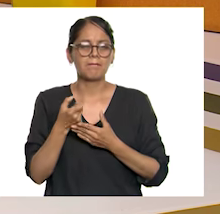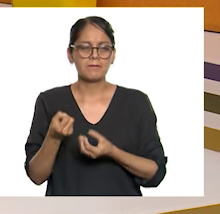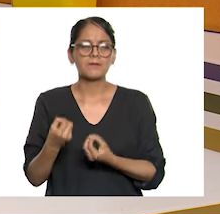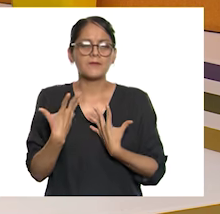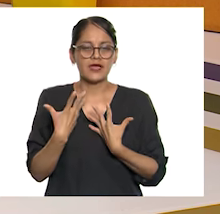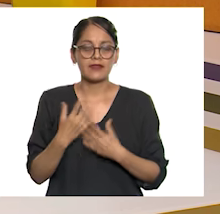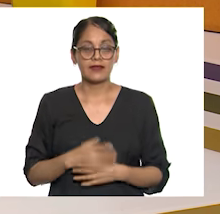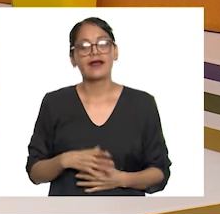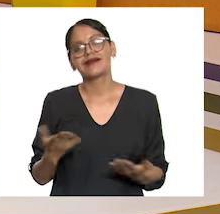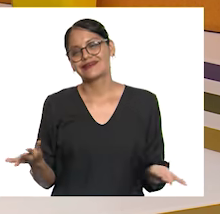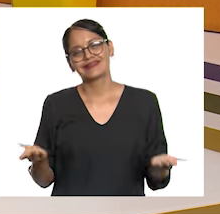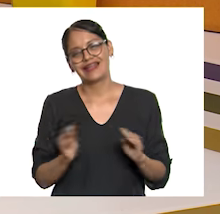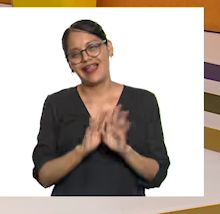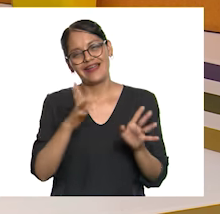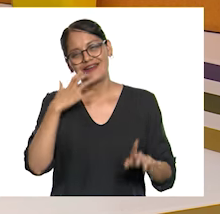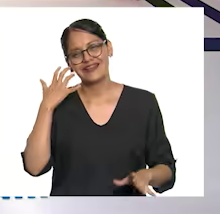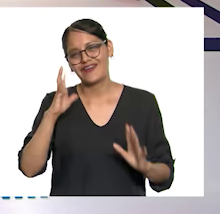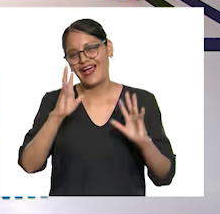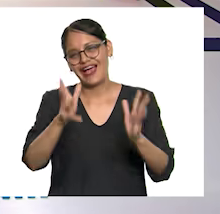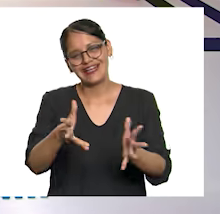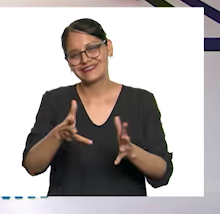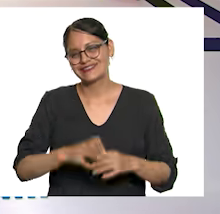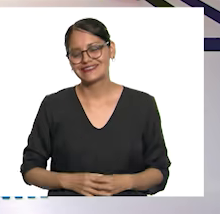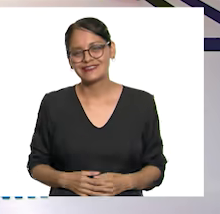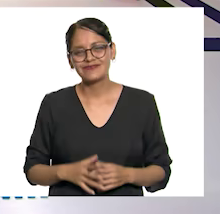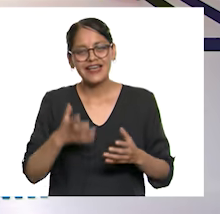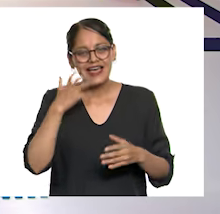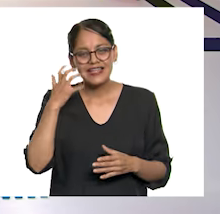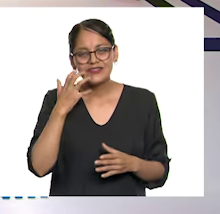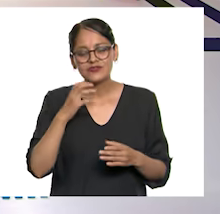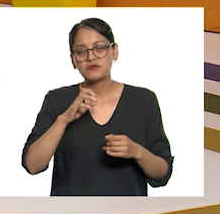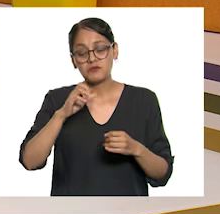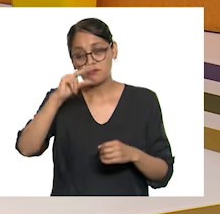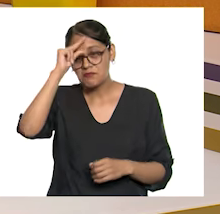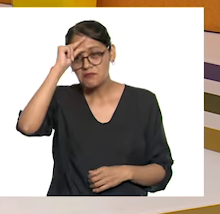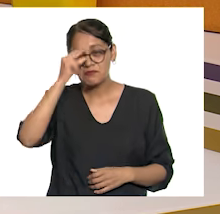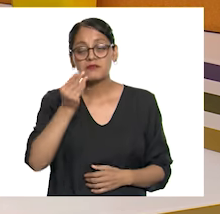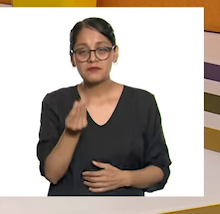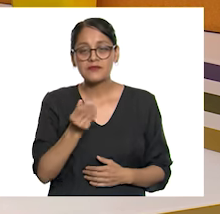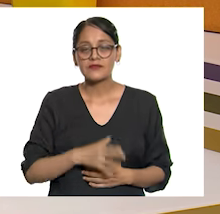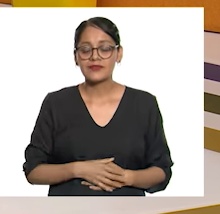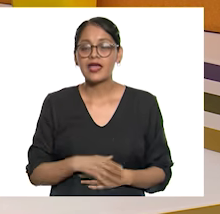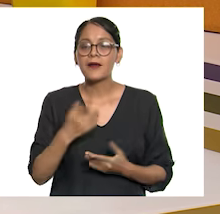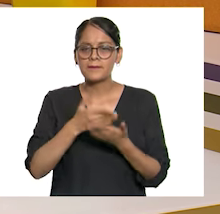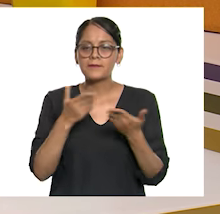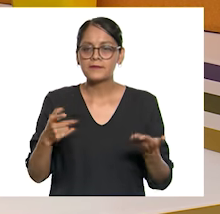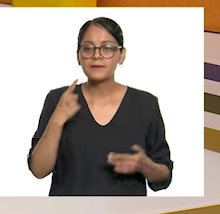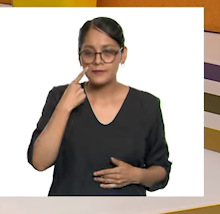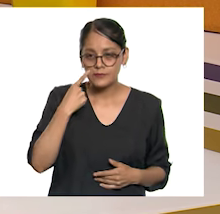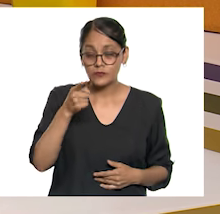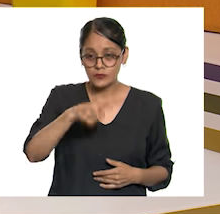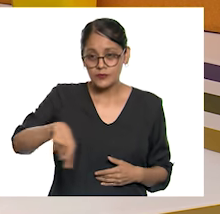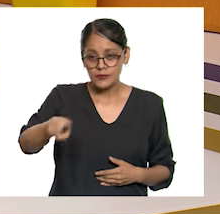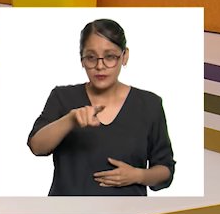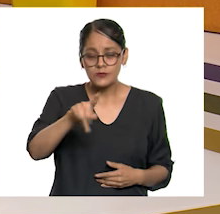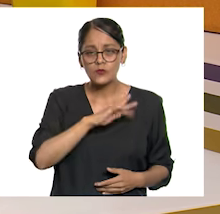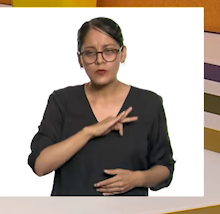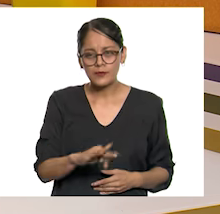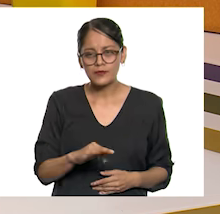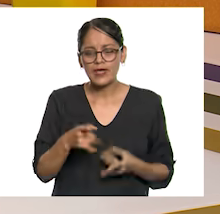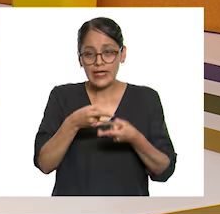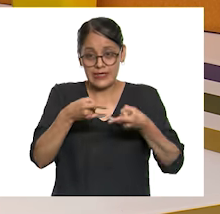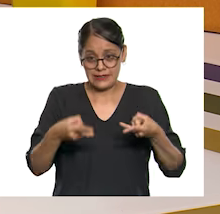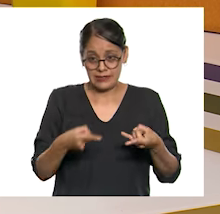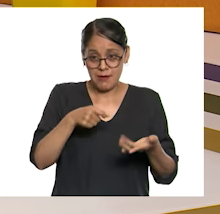los gatos. Así de inteligente como los gatos, efectivamente. Así es. ¿Qué les parece si usamos este